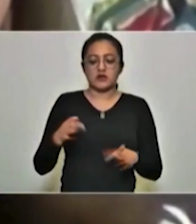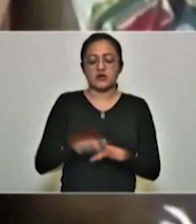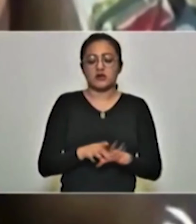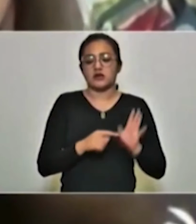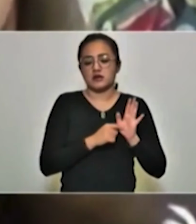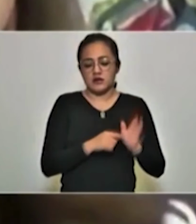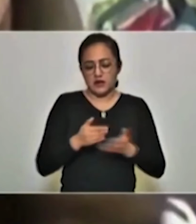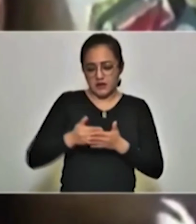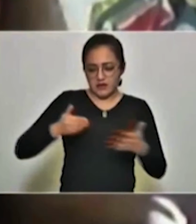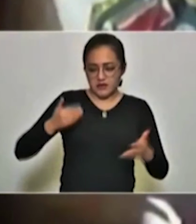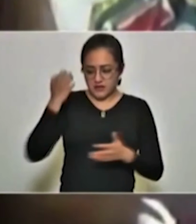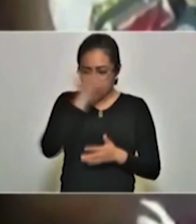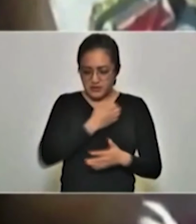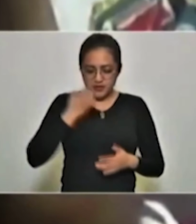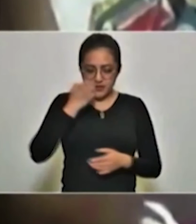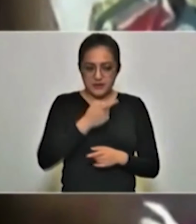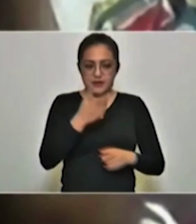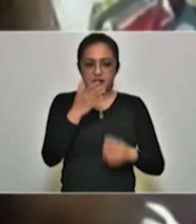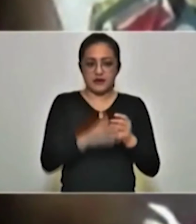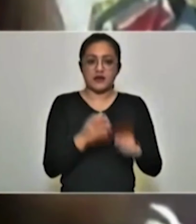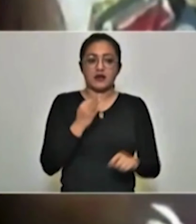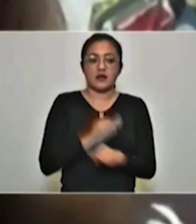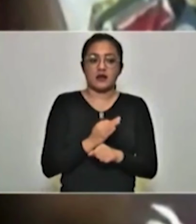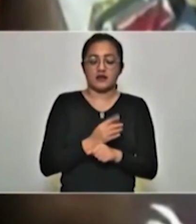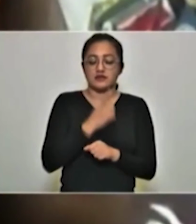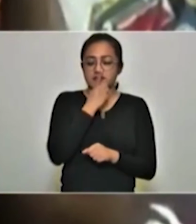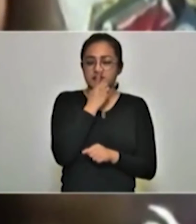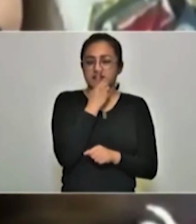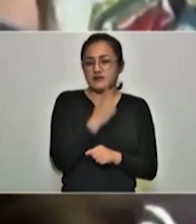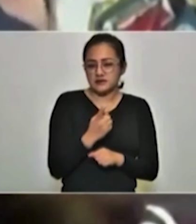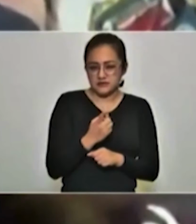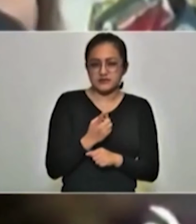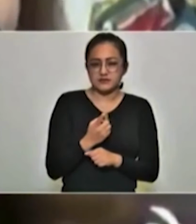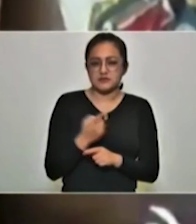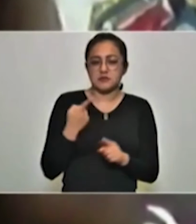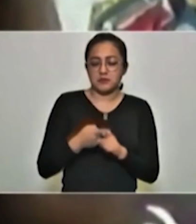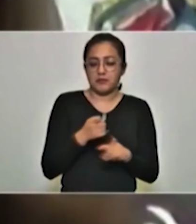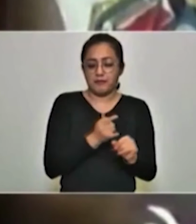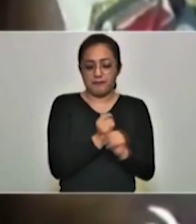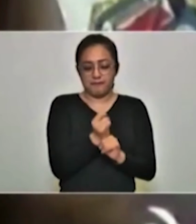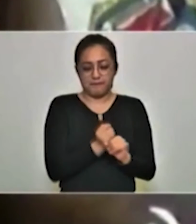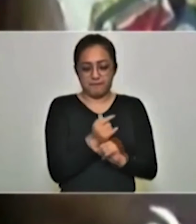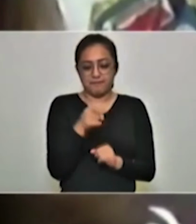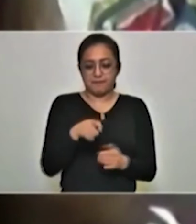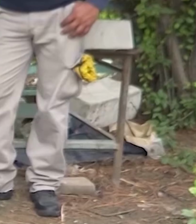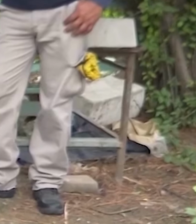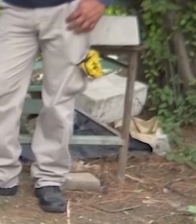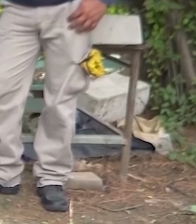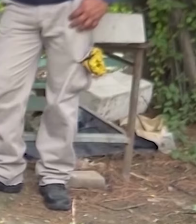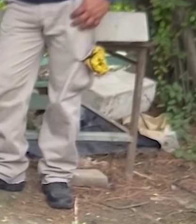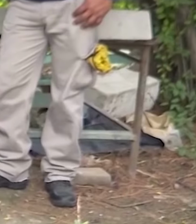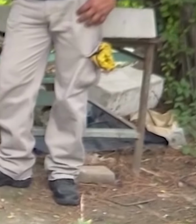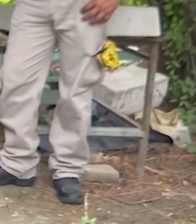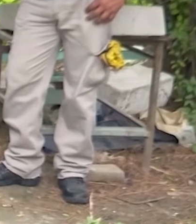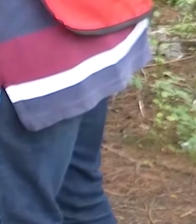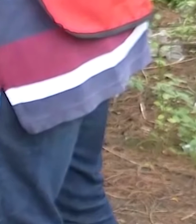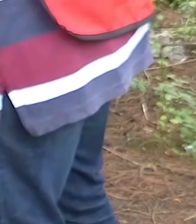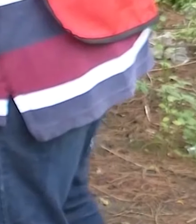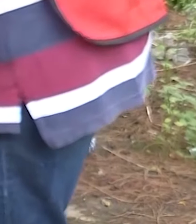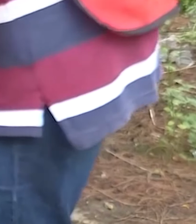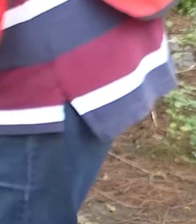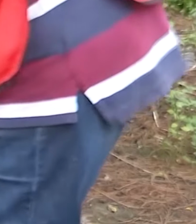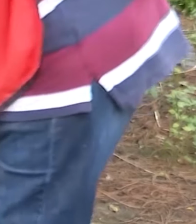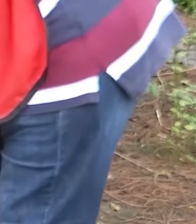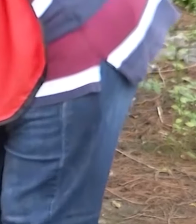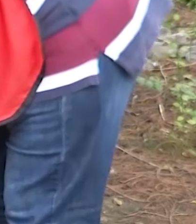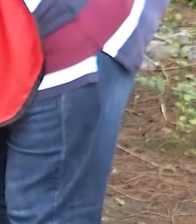las hipótesis y las conclusiones preliminares planteadas por los investigadores del Politécnico. El Ejecutivo resaltó que